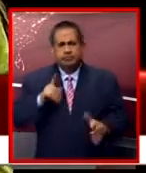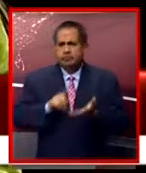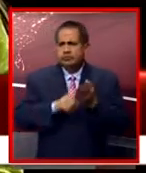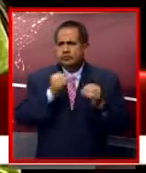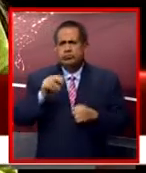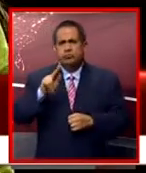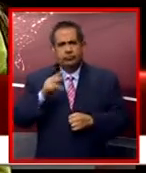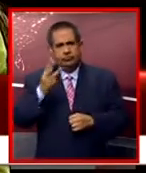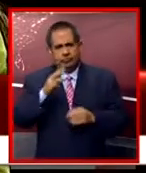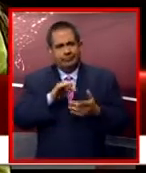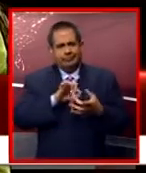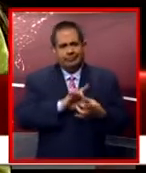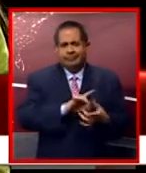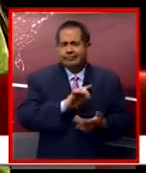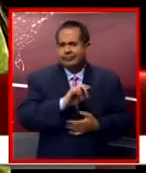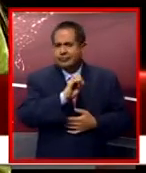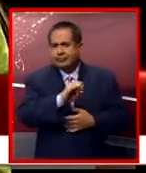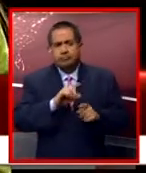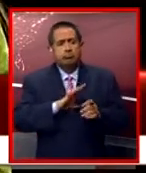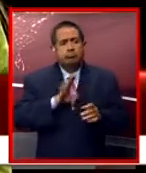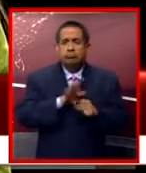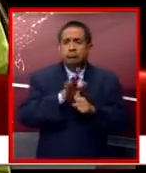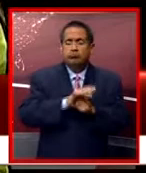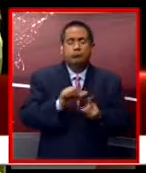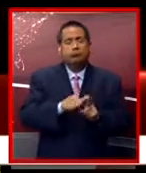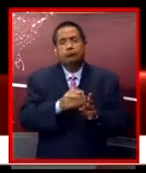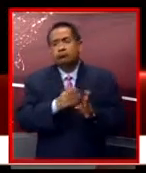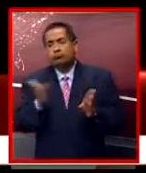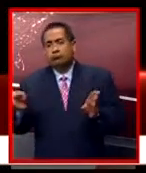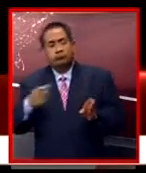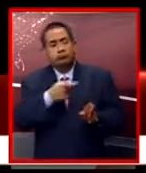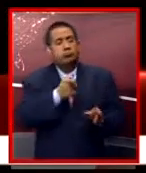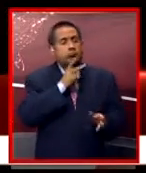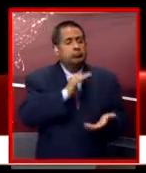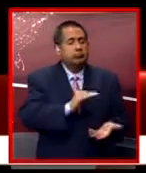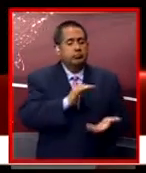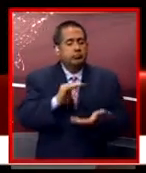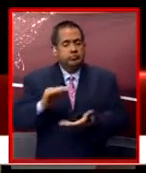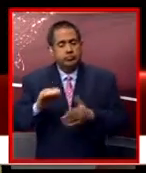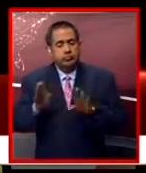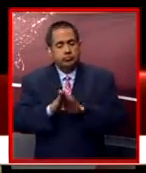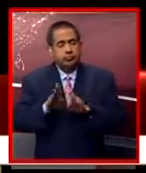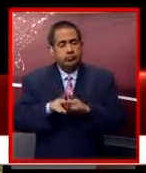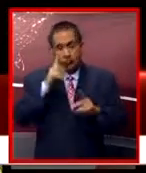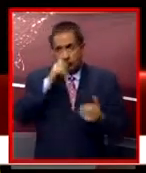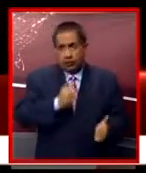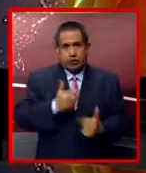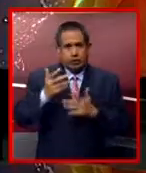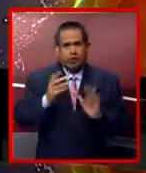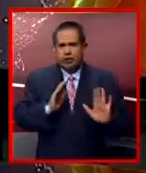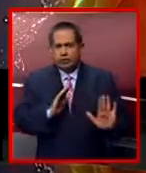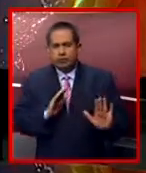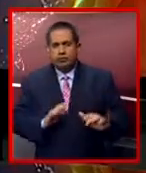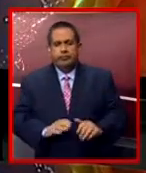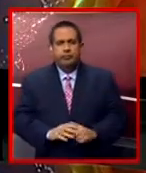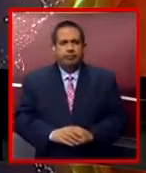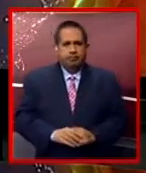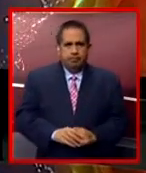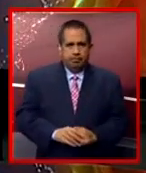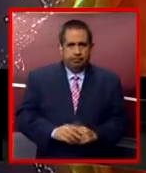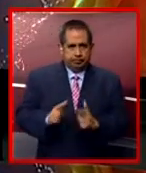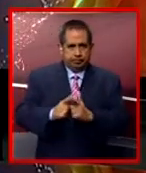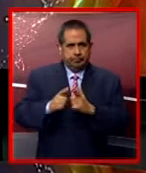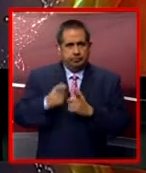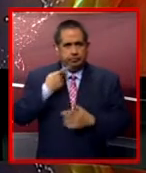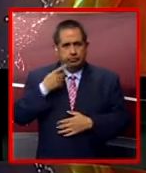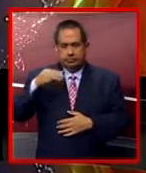millones de barriles, con una estimación del precio ponderado del barril del petróleo crudo de exportación. El partido de